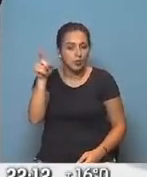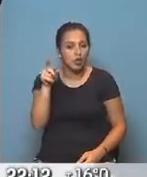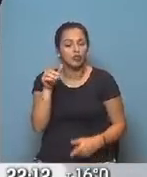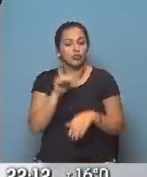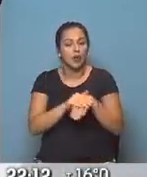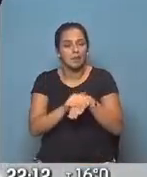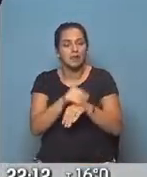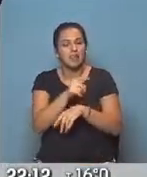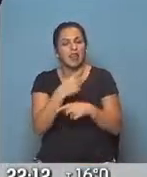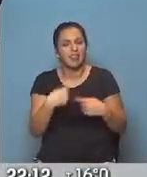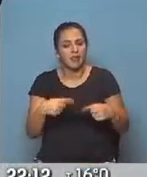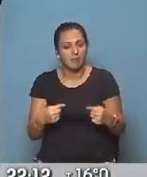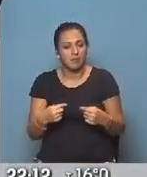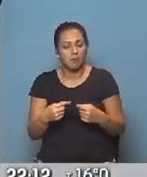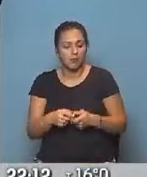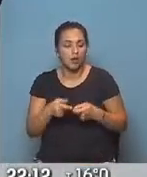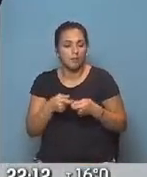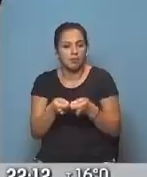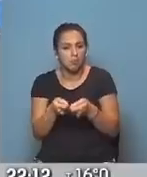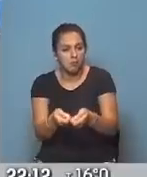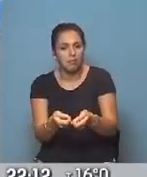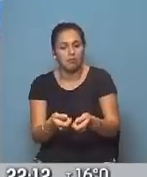acusado de instigación, está acusado